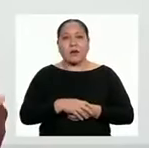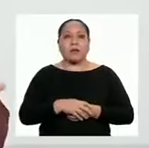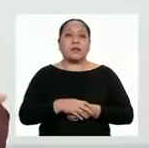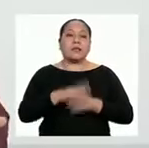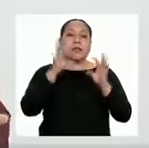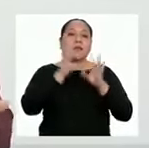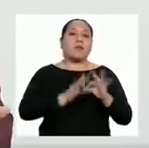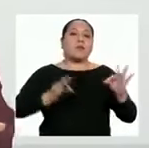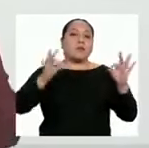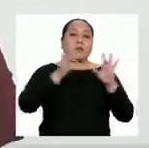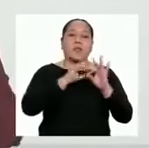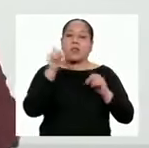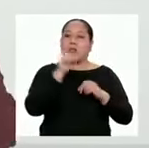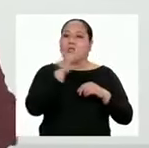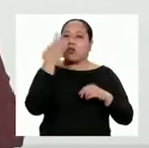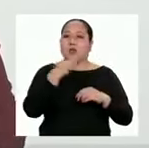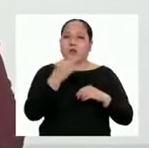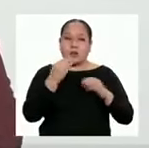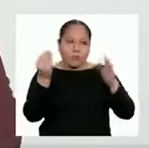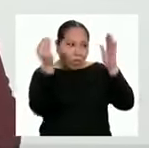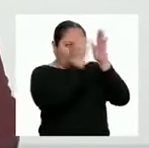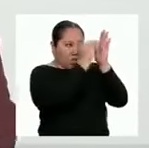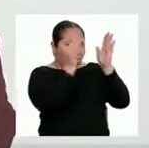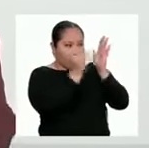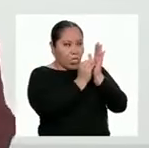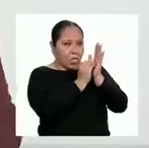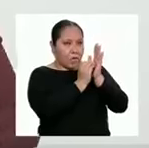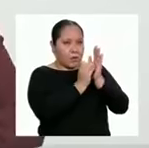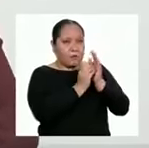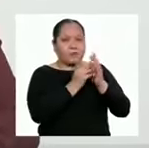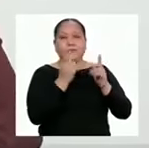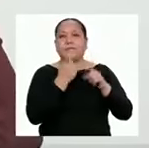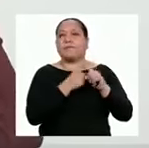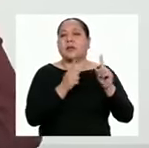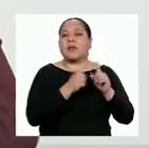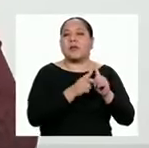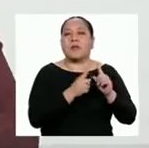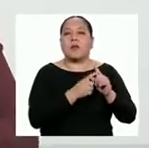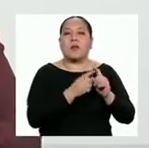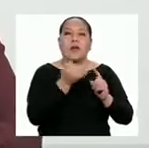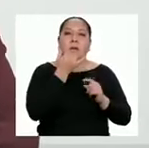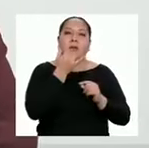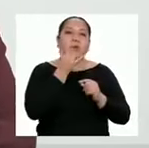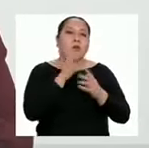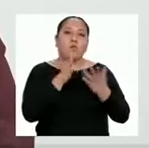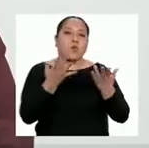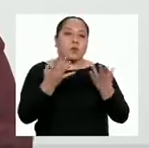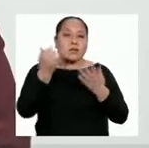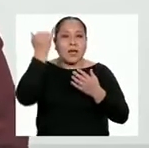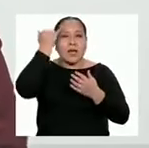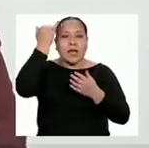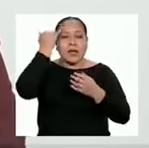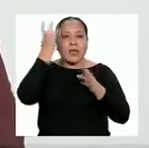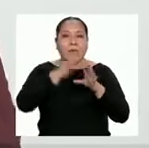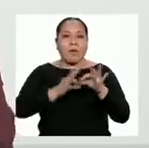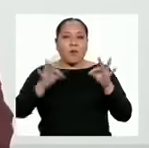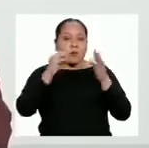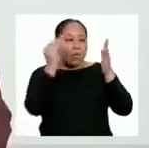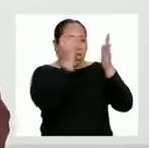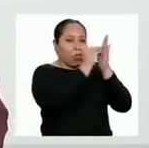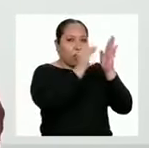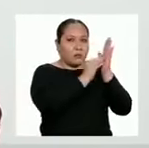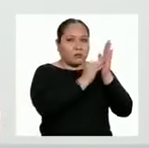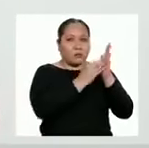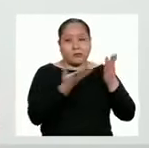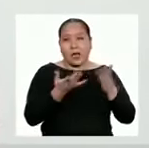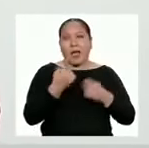no siempre estará de manera explícita. ¿Qué pasa cuando no está tal cual?